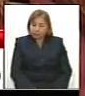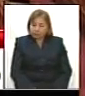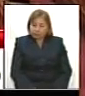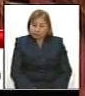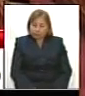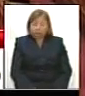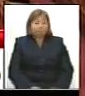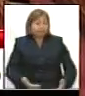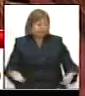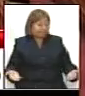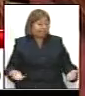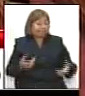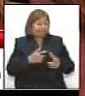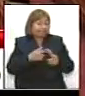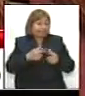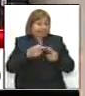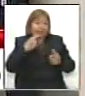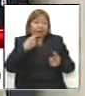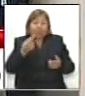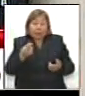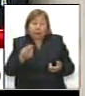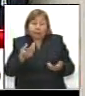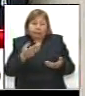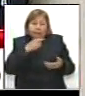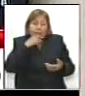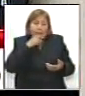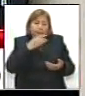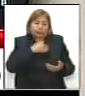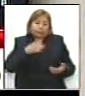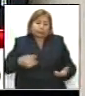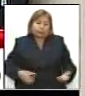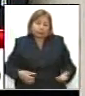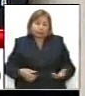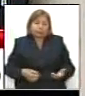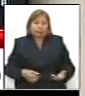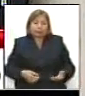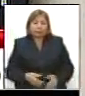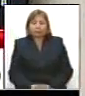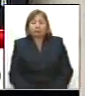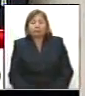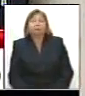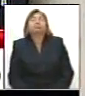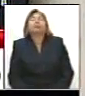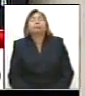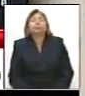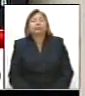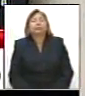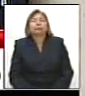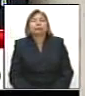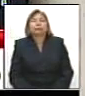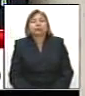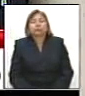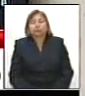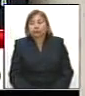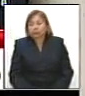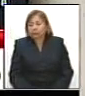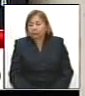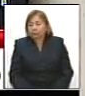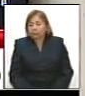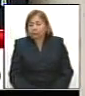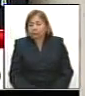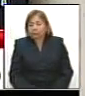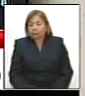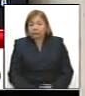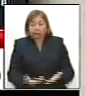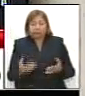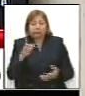Muy bien, entonces lo acaba de mencionar y poner en claro la vicepresidenta, primera vicepresidenta del Congreso de la República, la